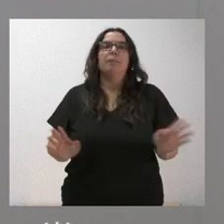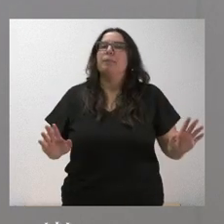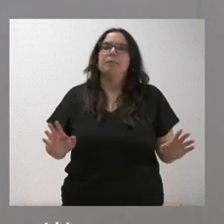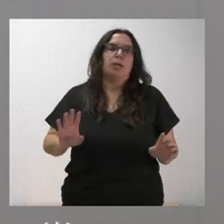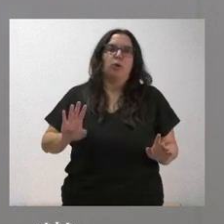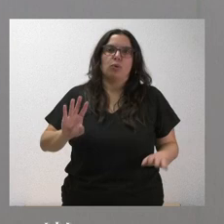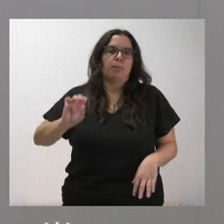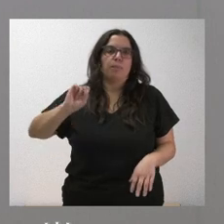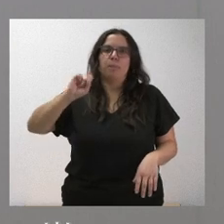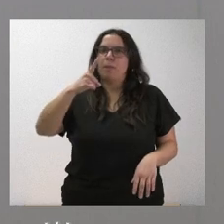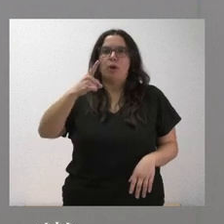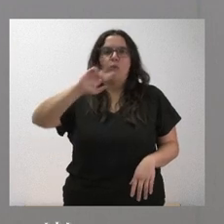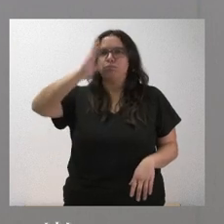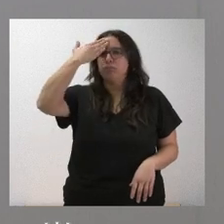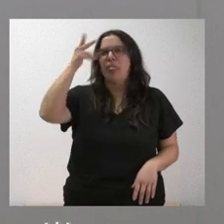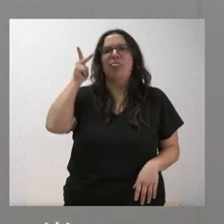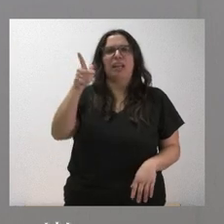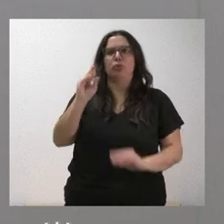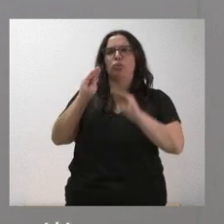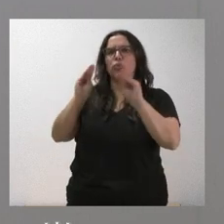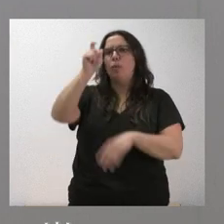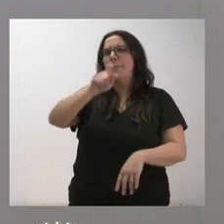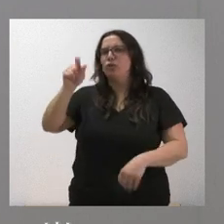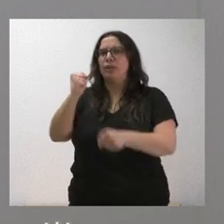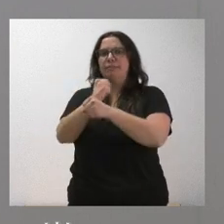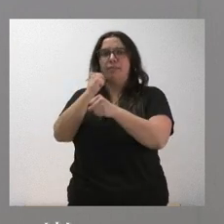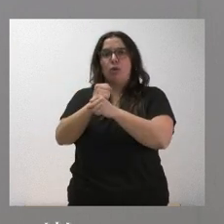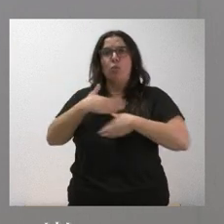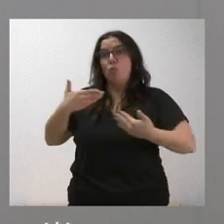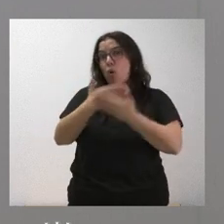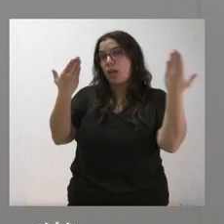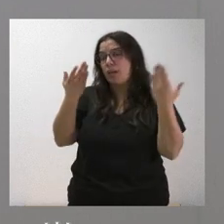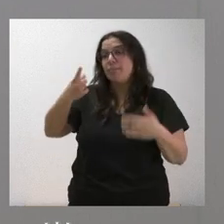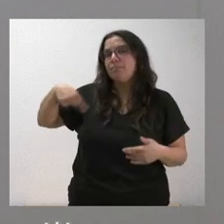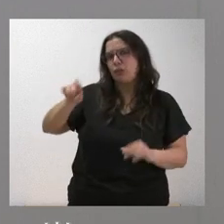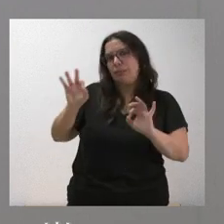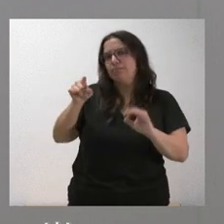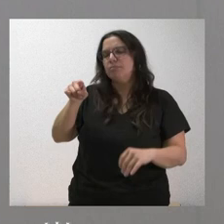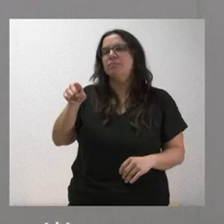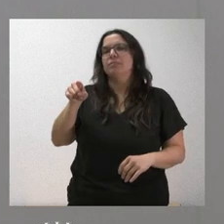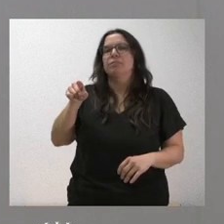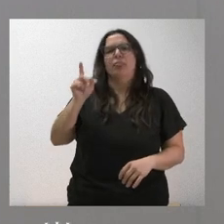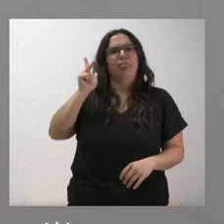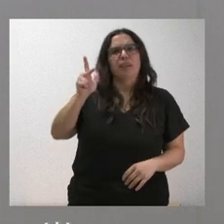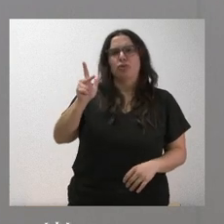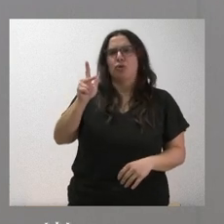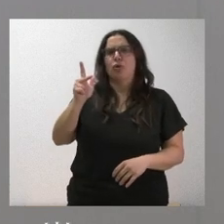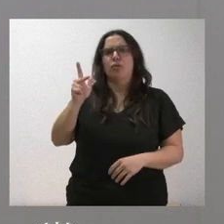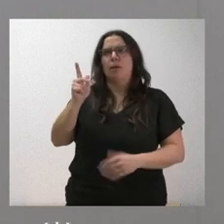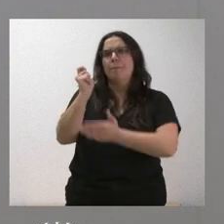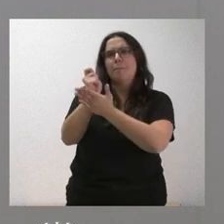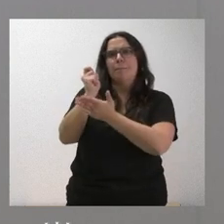primero de los derechos que es que cualquier trabajador y específicamente estos tienen eh el derecho a percibir las